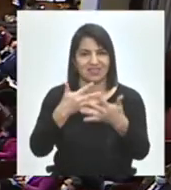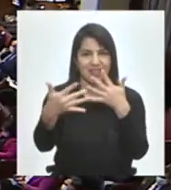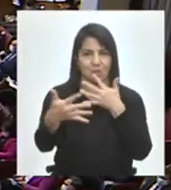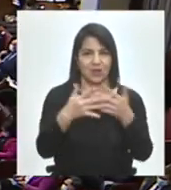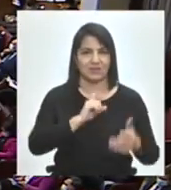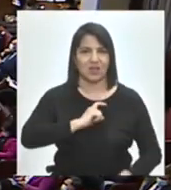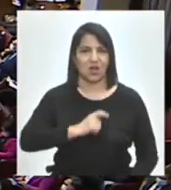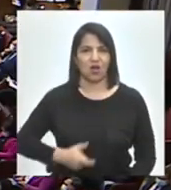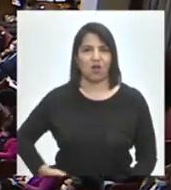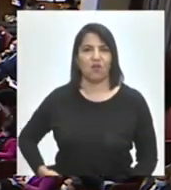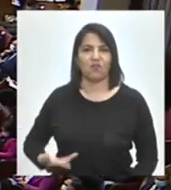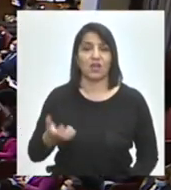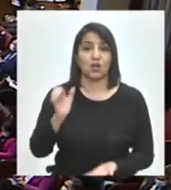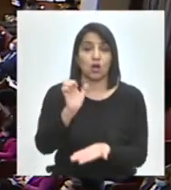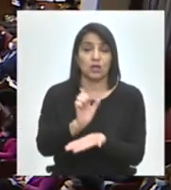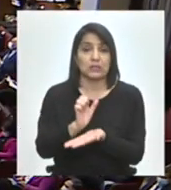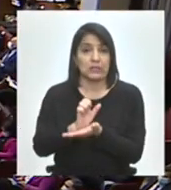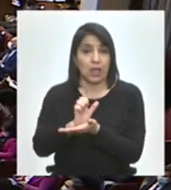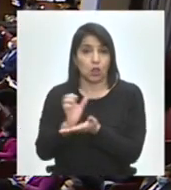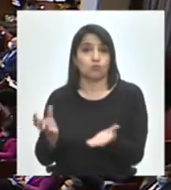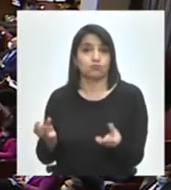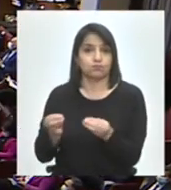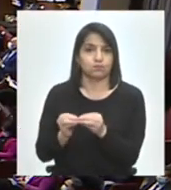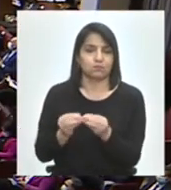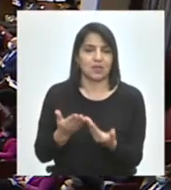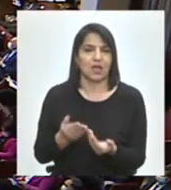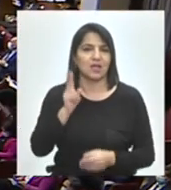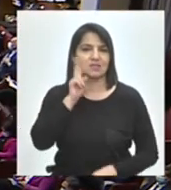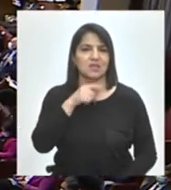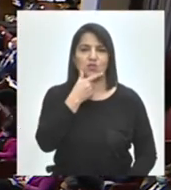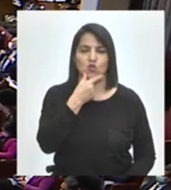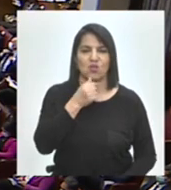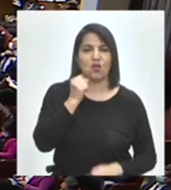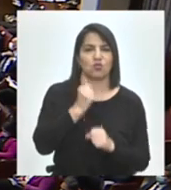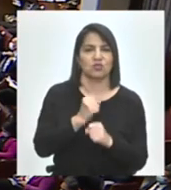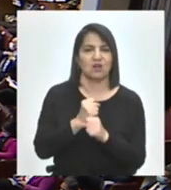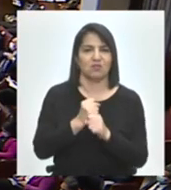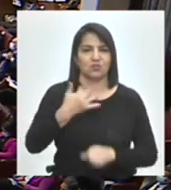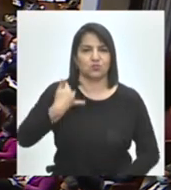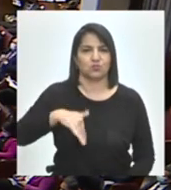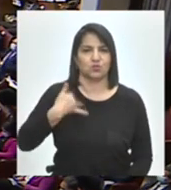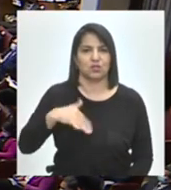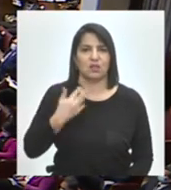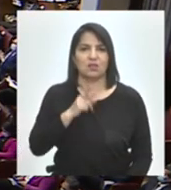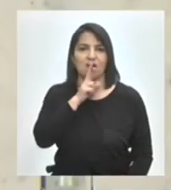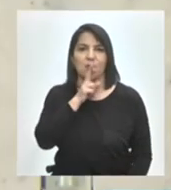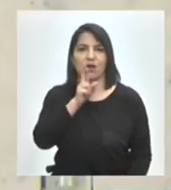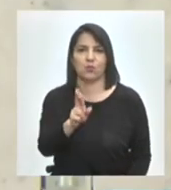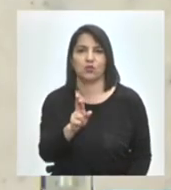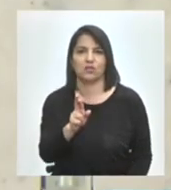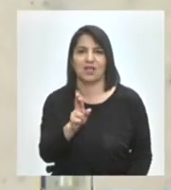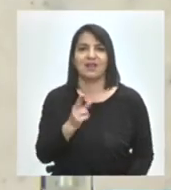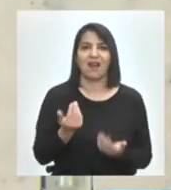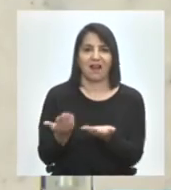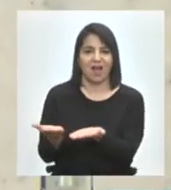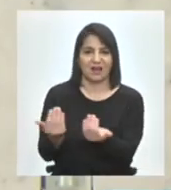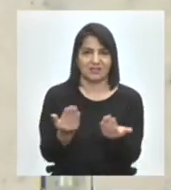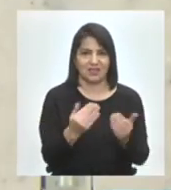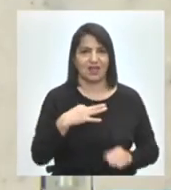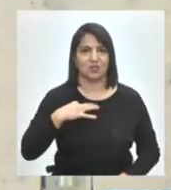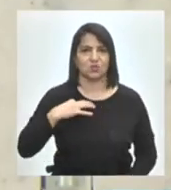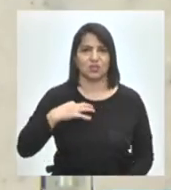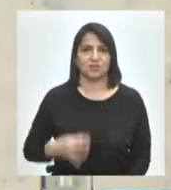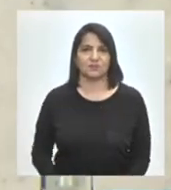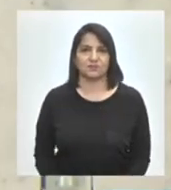gobierno y del Estado en su conjunto, sin duda, es una tarea fundamental para responder a los requerimientos de la